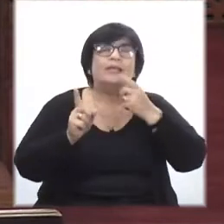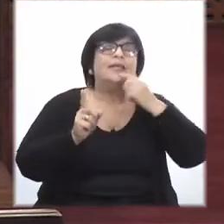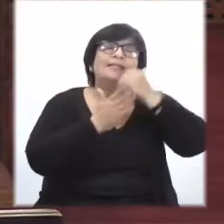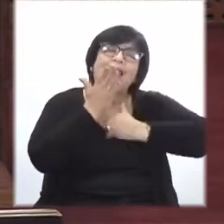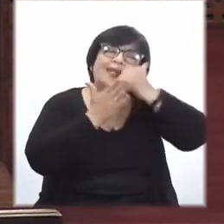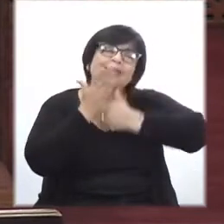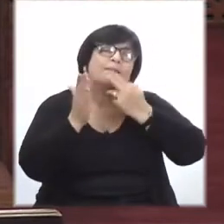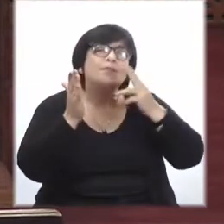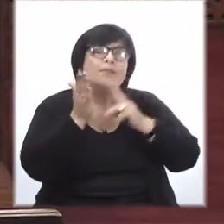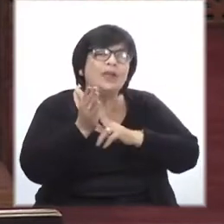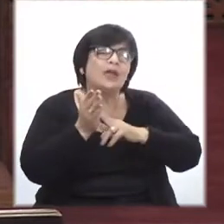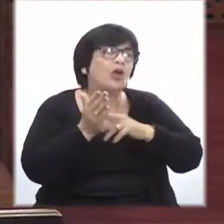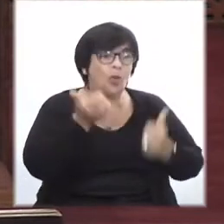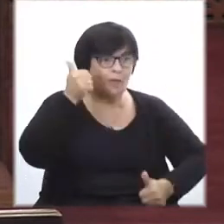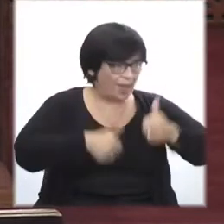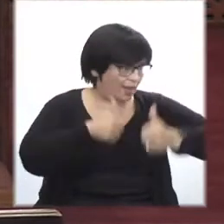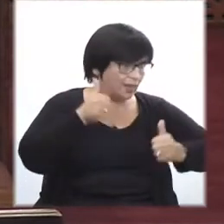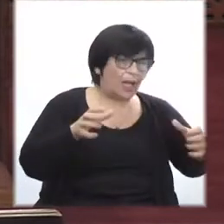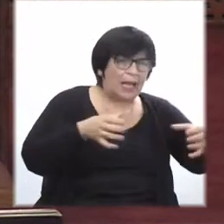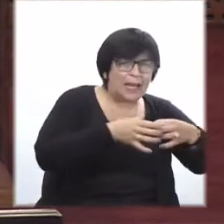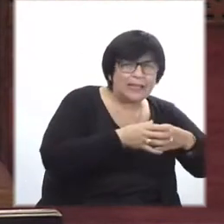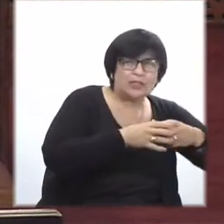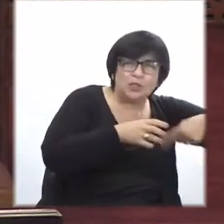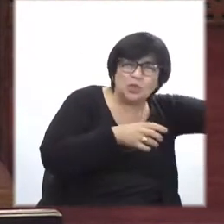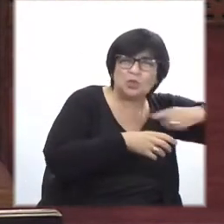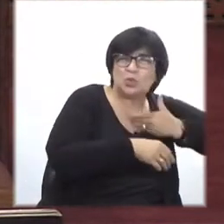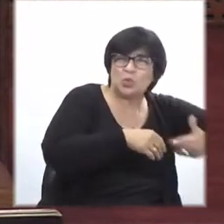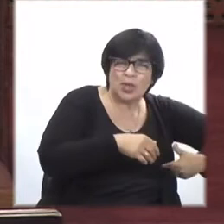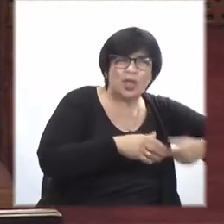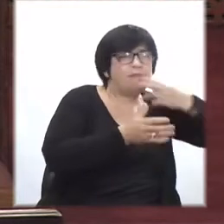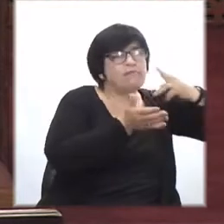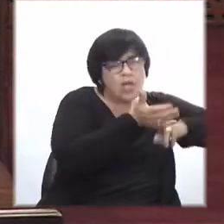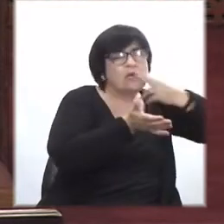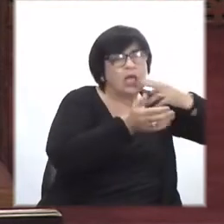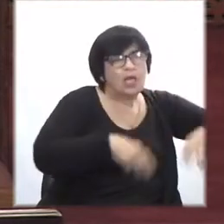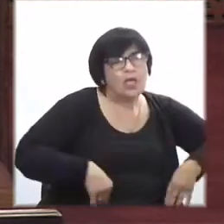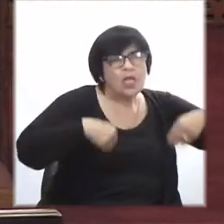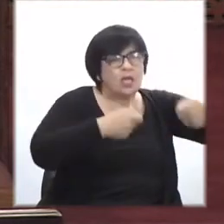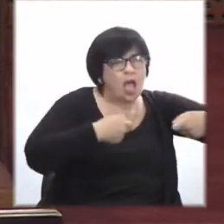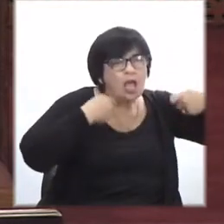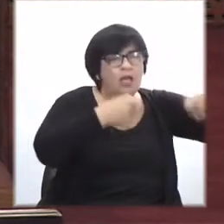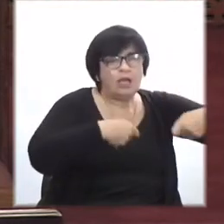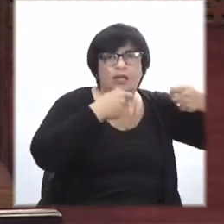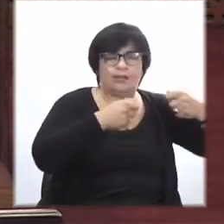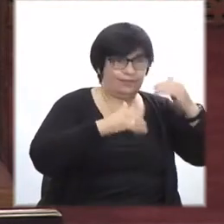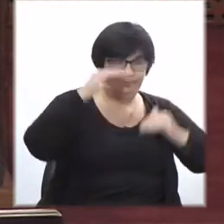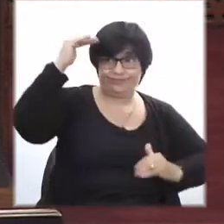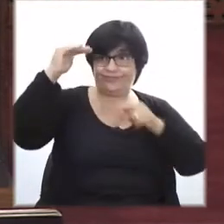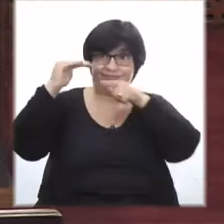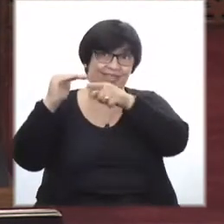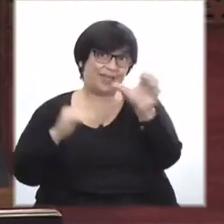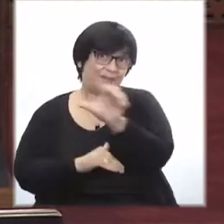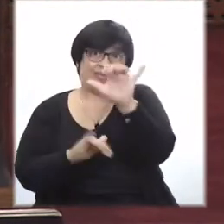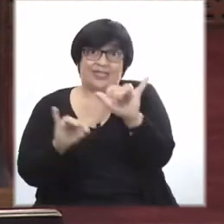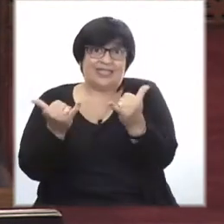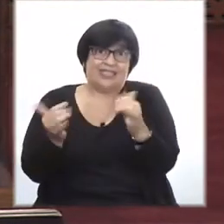y pequeños productores de nuestro campo que deben tributar una larga lista de impuestos, tasas y contribuciones. Es así que esas multinacionales no solo ya